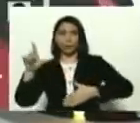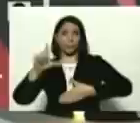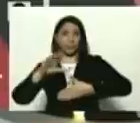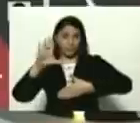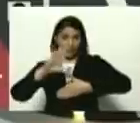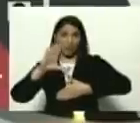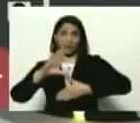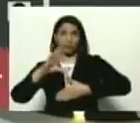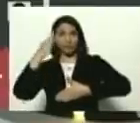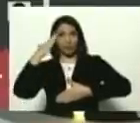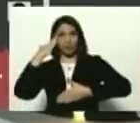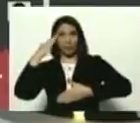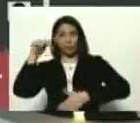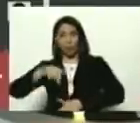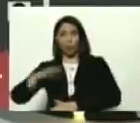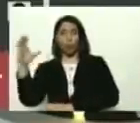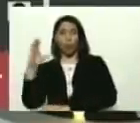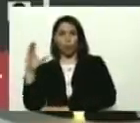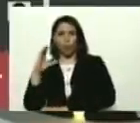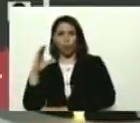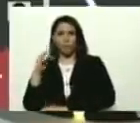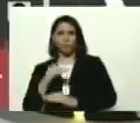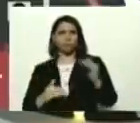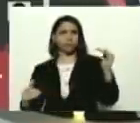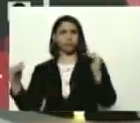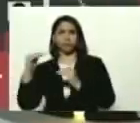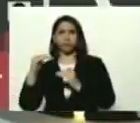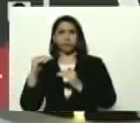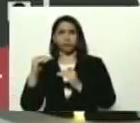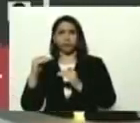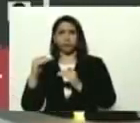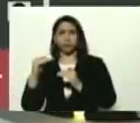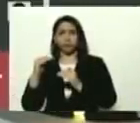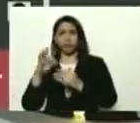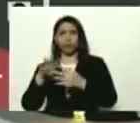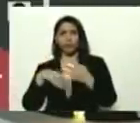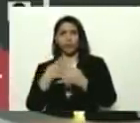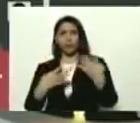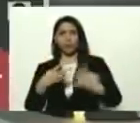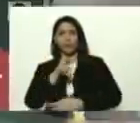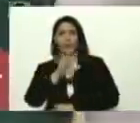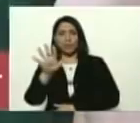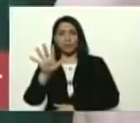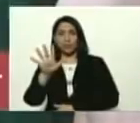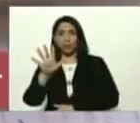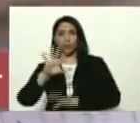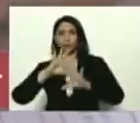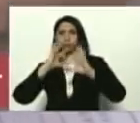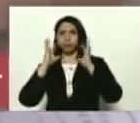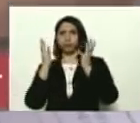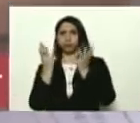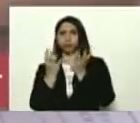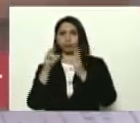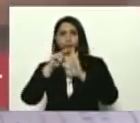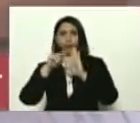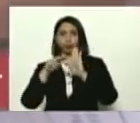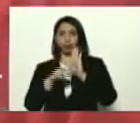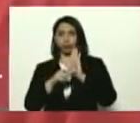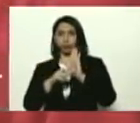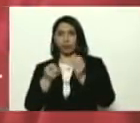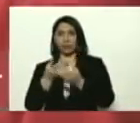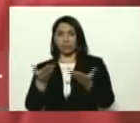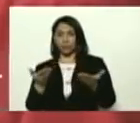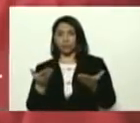Hoy Colombia subió al puesto 25 a nivel mundial. Y